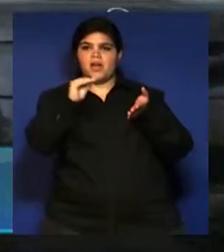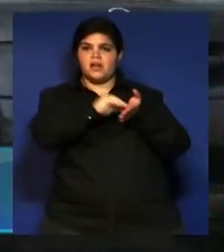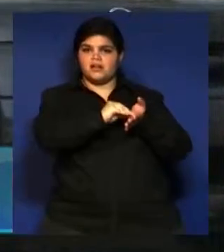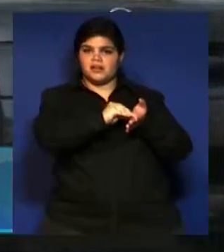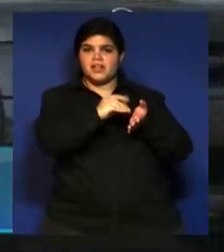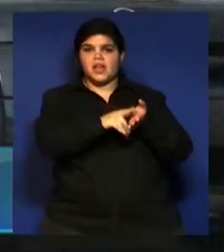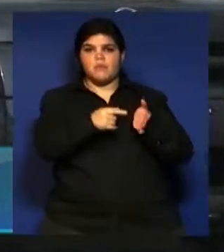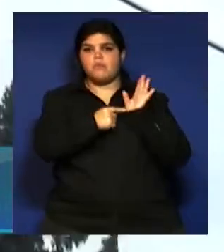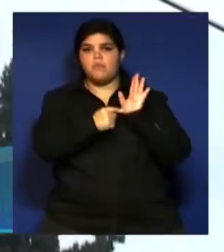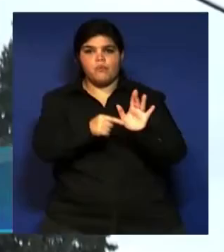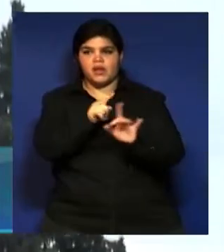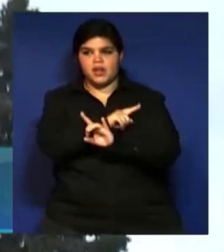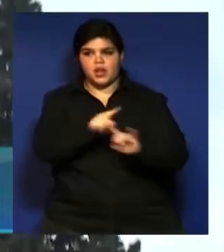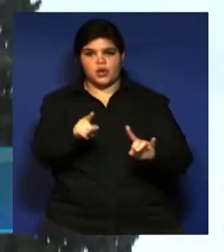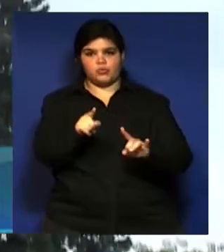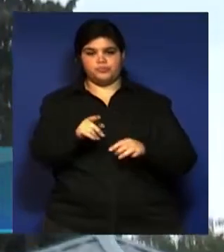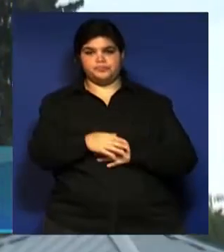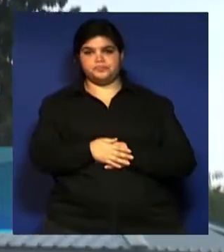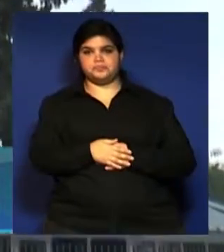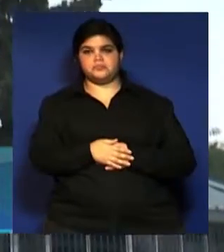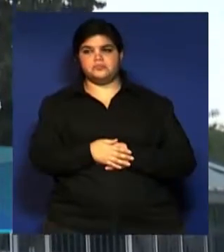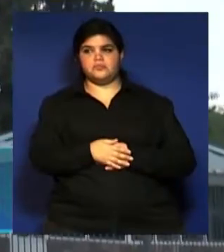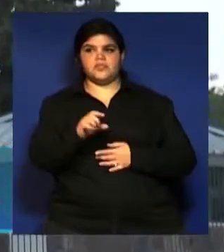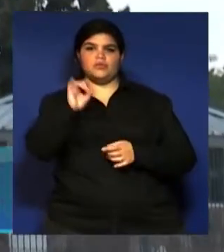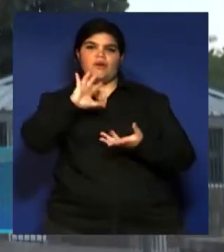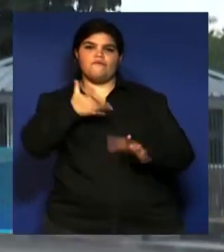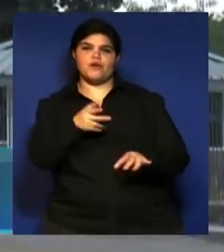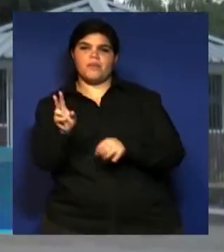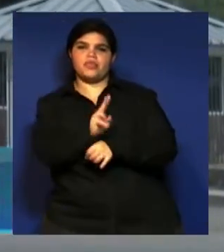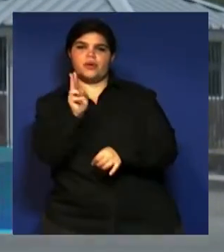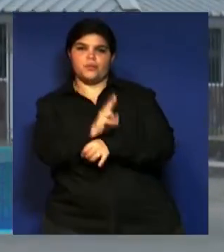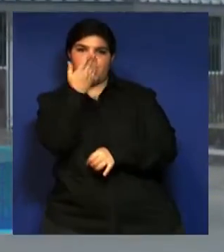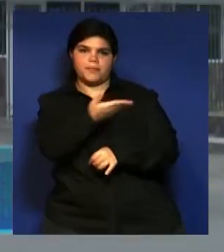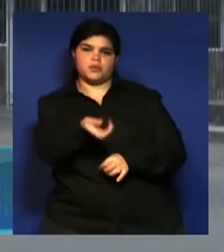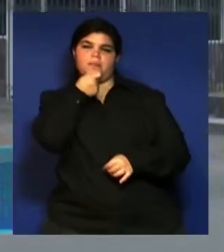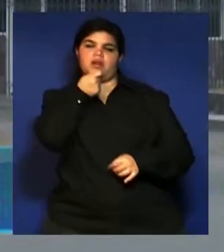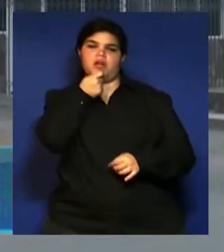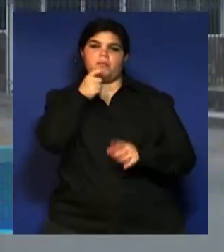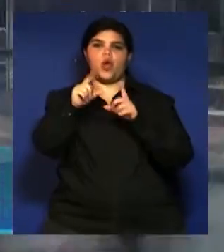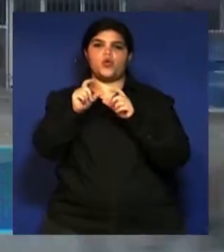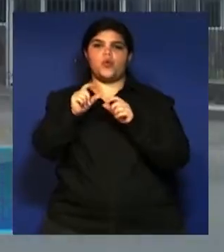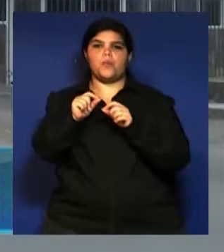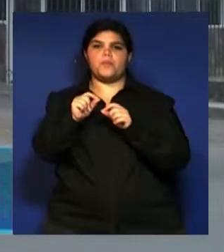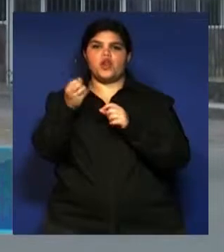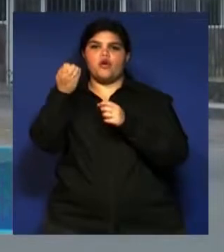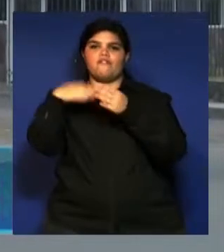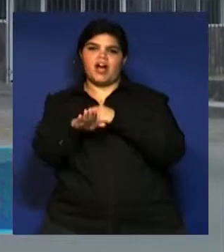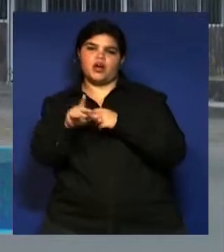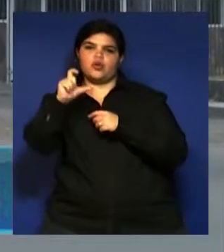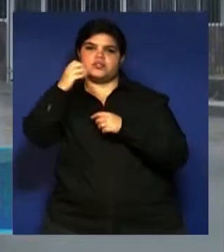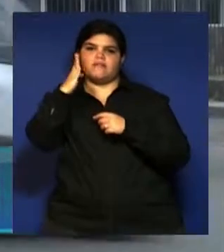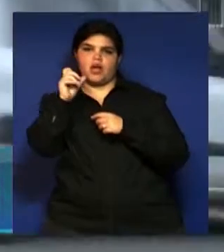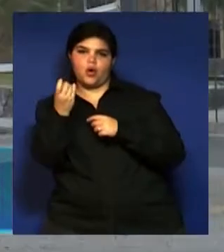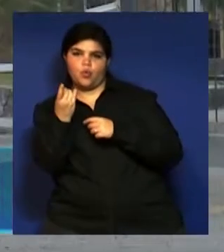para que efectivamente la información que es sensible no se publique. No va a publicarse el número de cuenta de un funcionario, claro, claro, o el número de CBU, no sé,